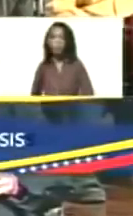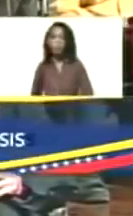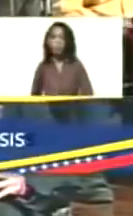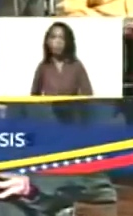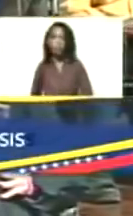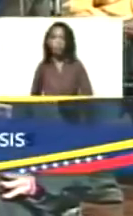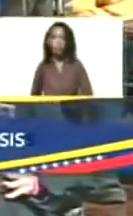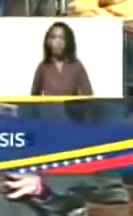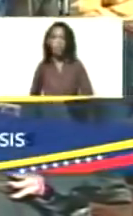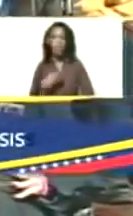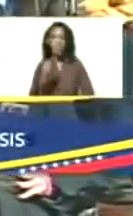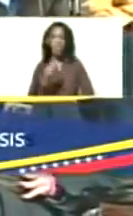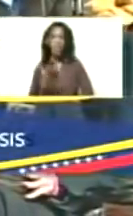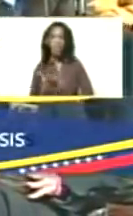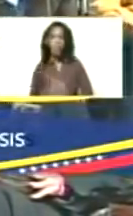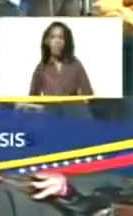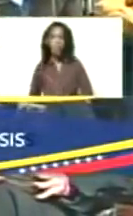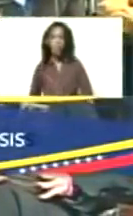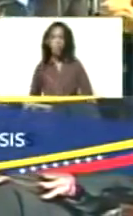¿Cómo?